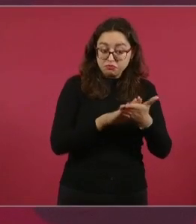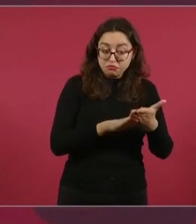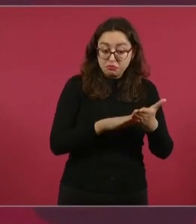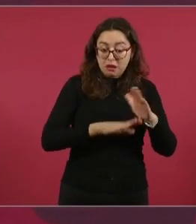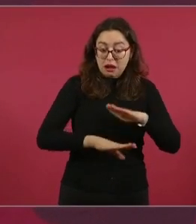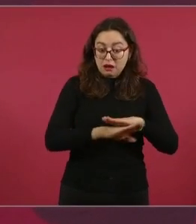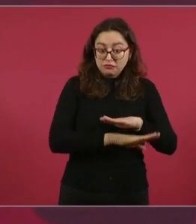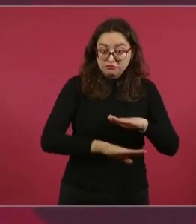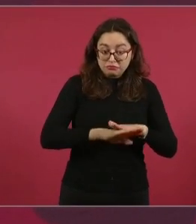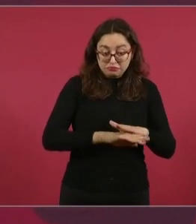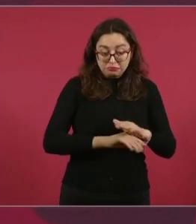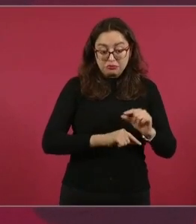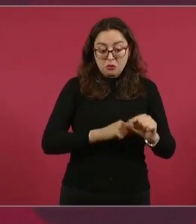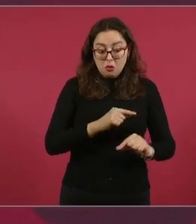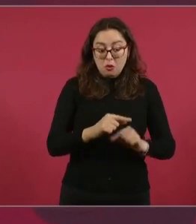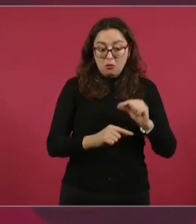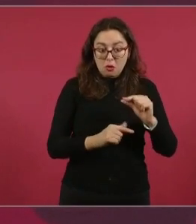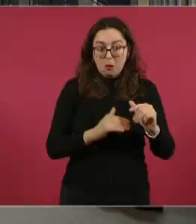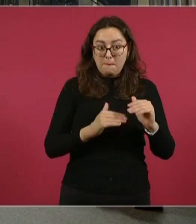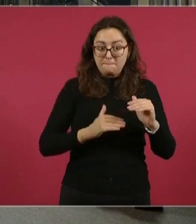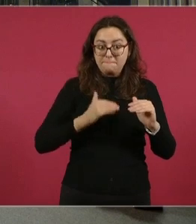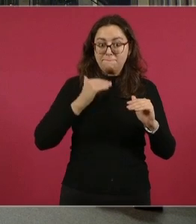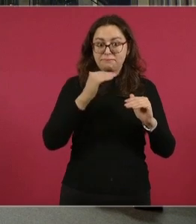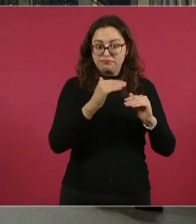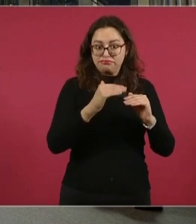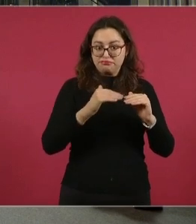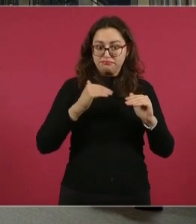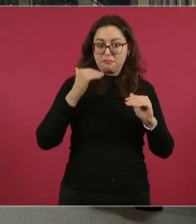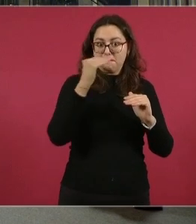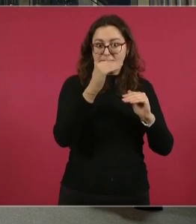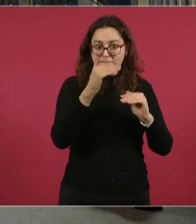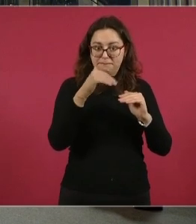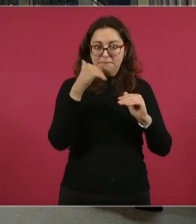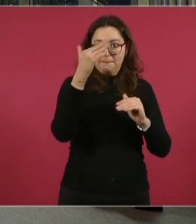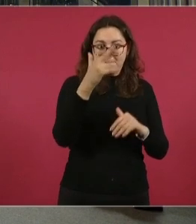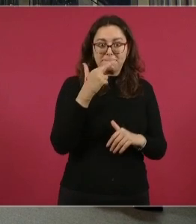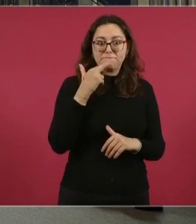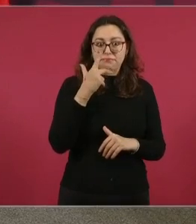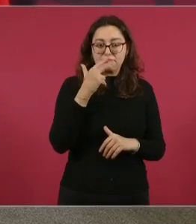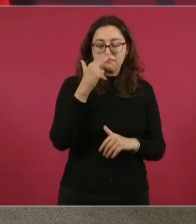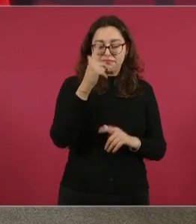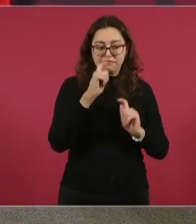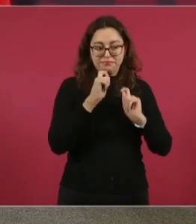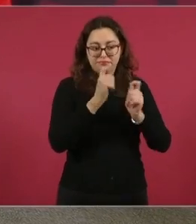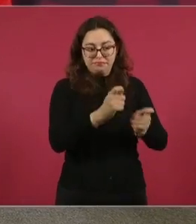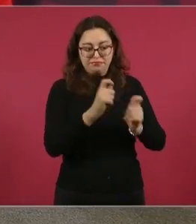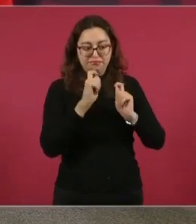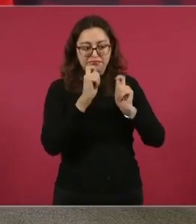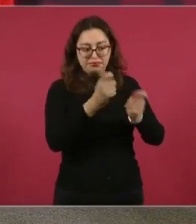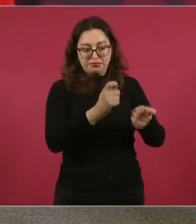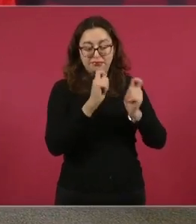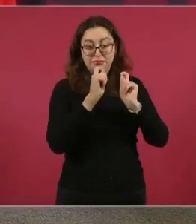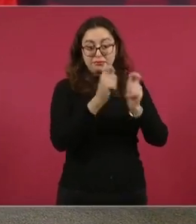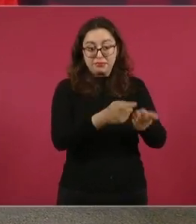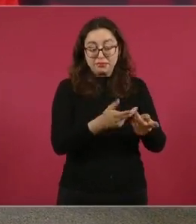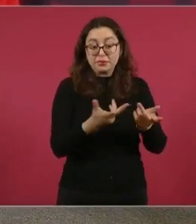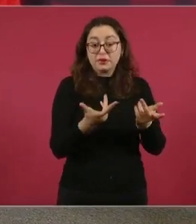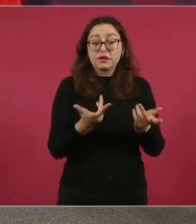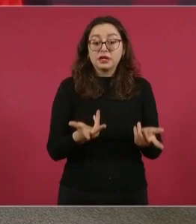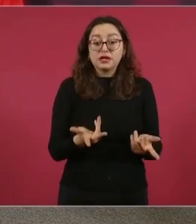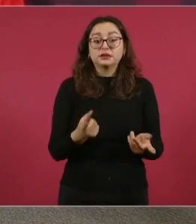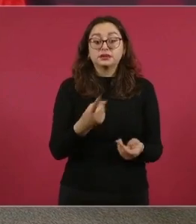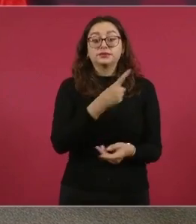Además, no son muchos. Generales de división son como 25, 28.